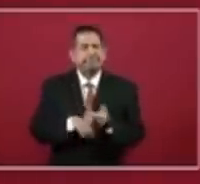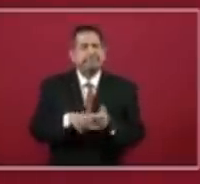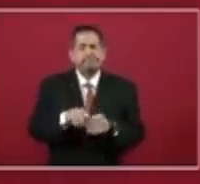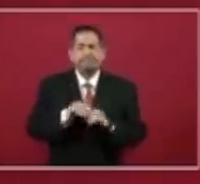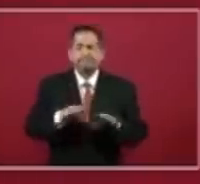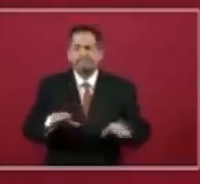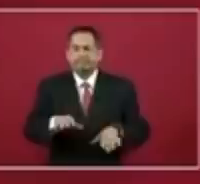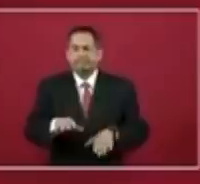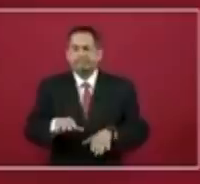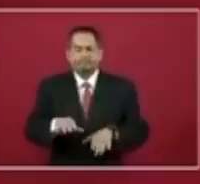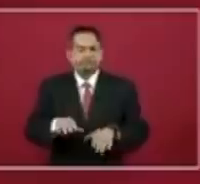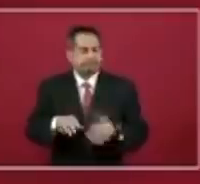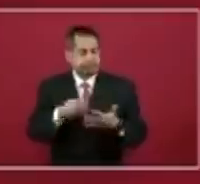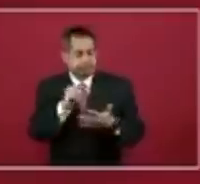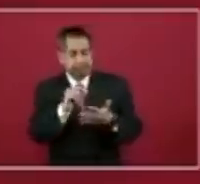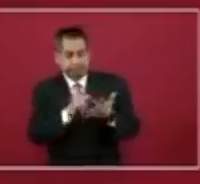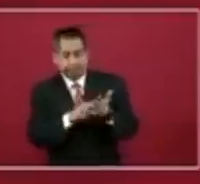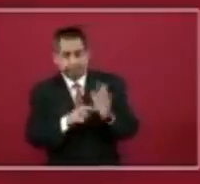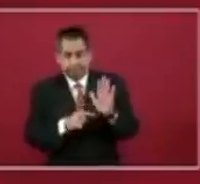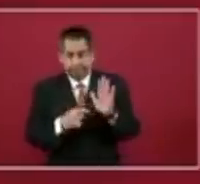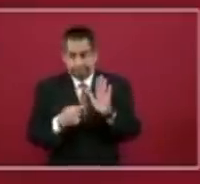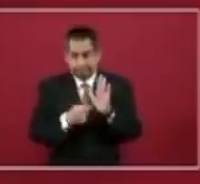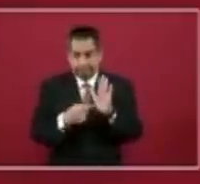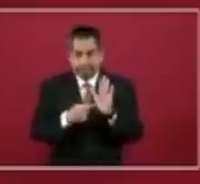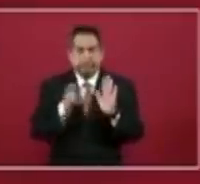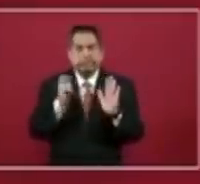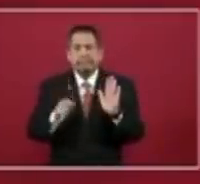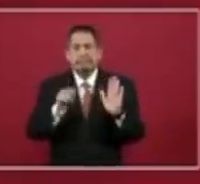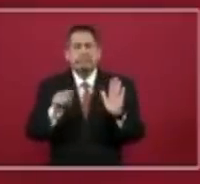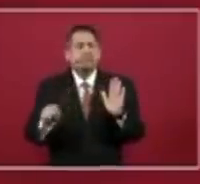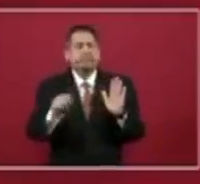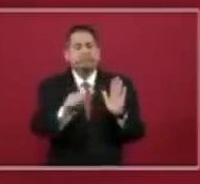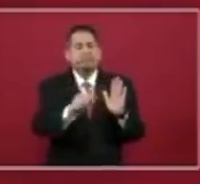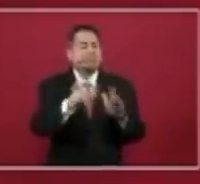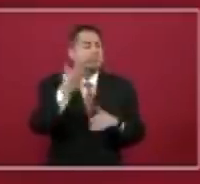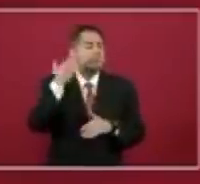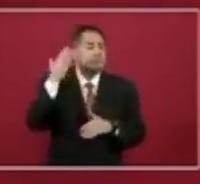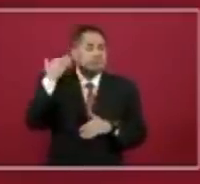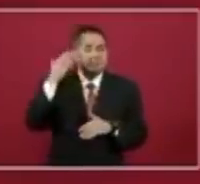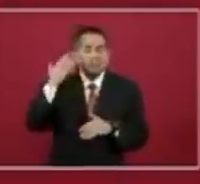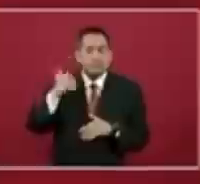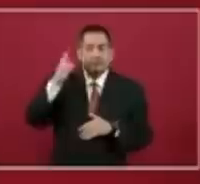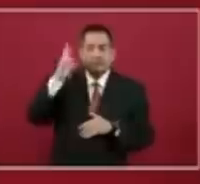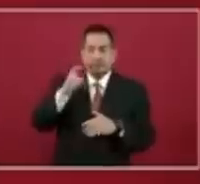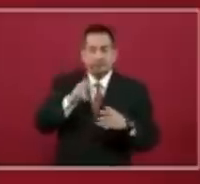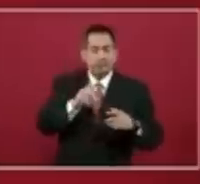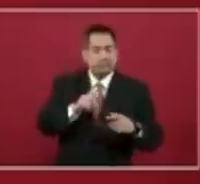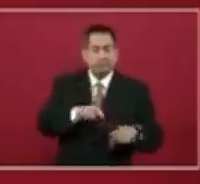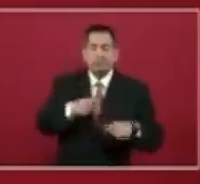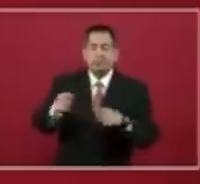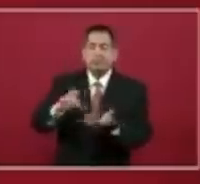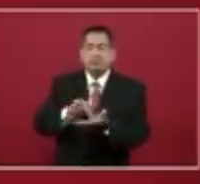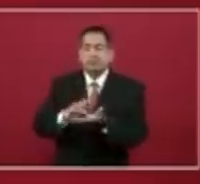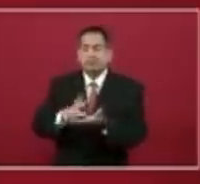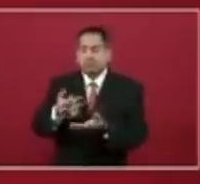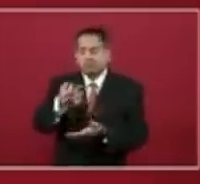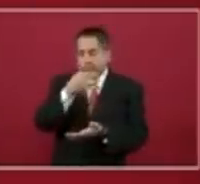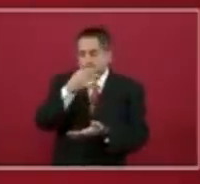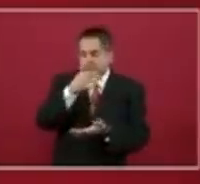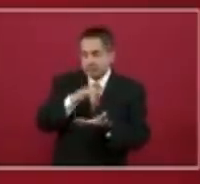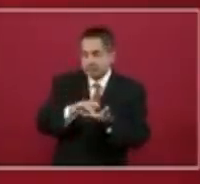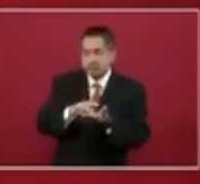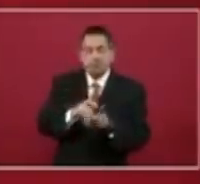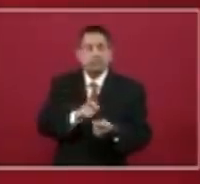el informe de quienes abastecían de medicinas